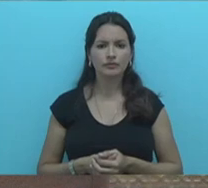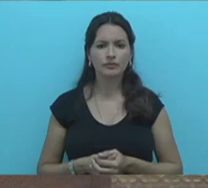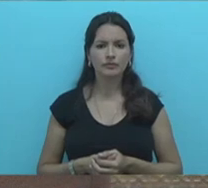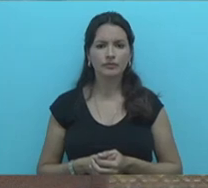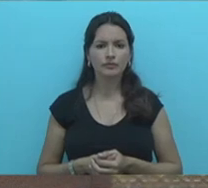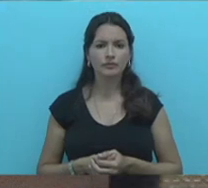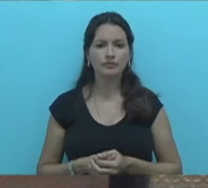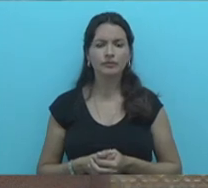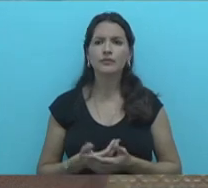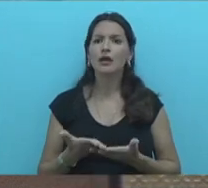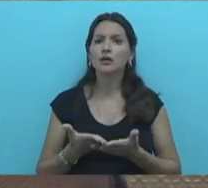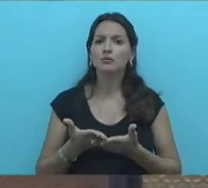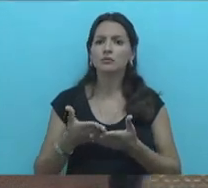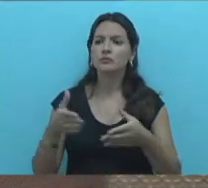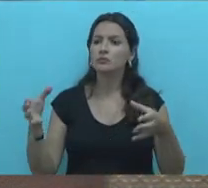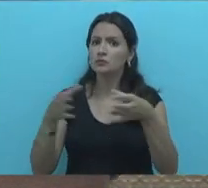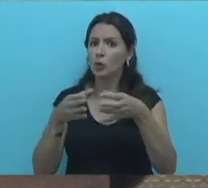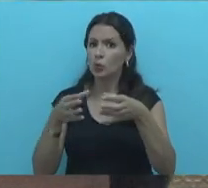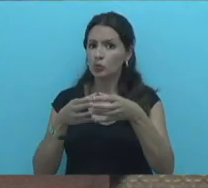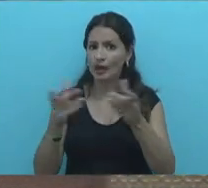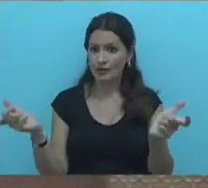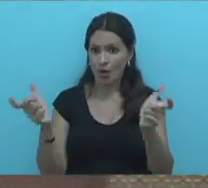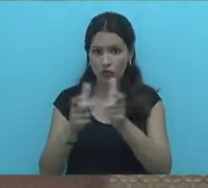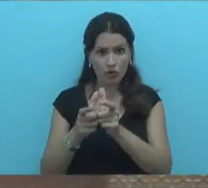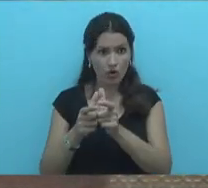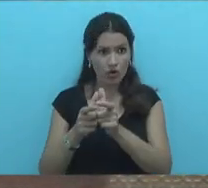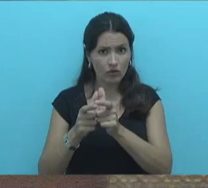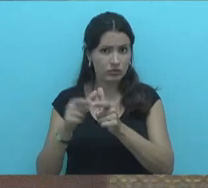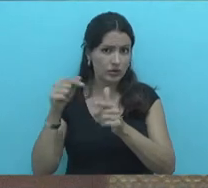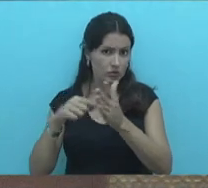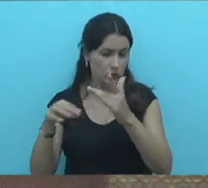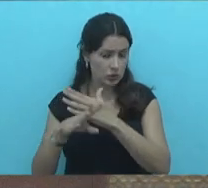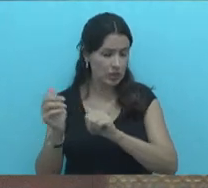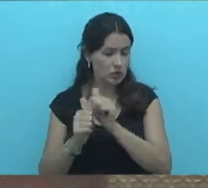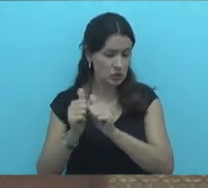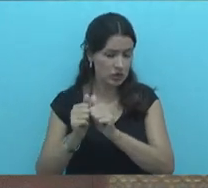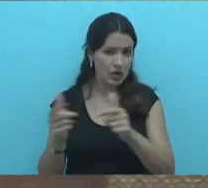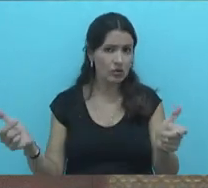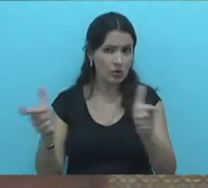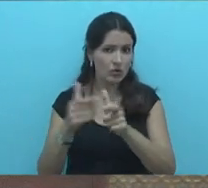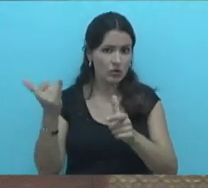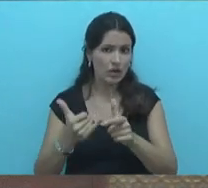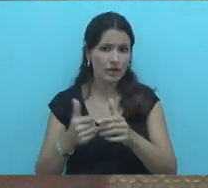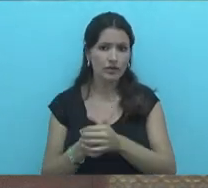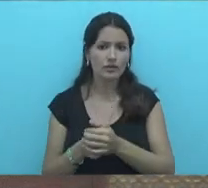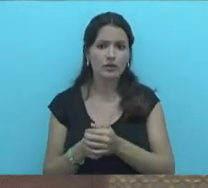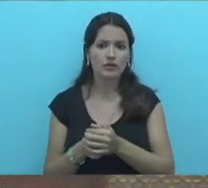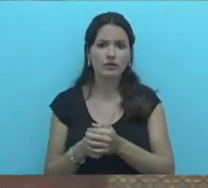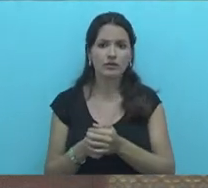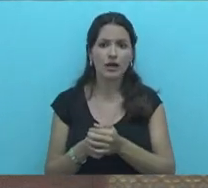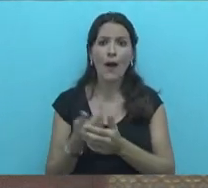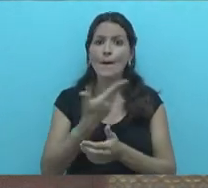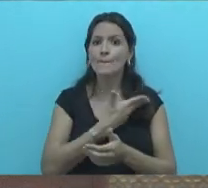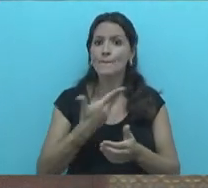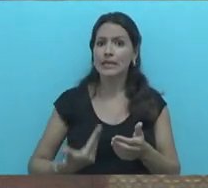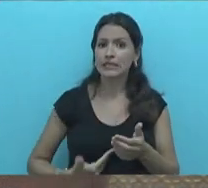de Rosario, en una asamblea que se hizo un día después del hecho de censura, se recibiera un mensaje de la Presidencia